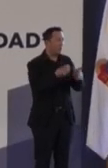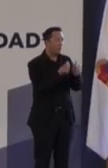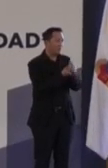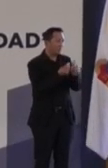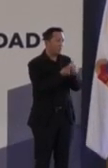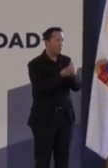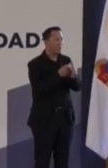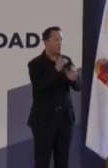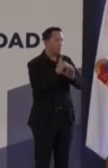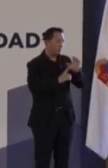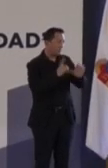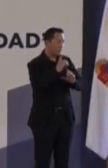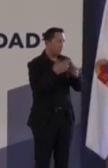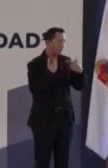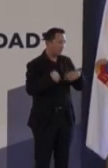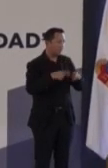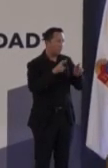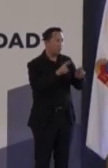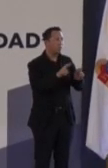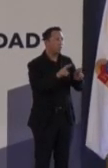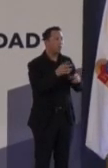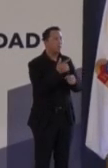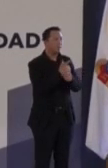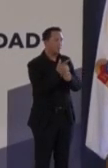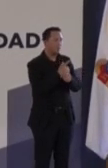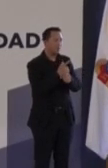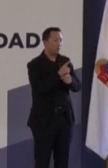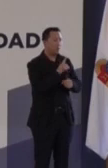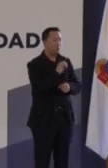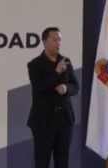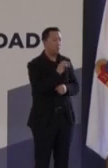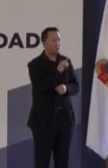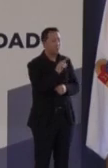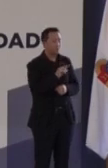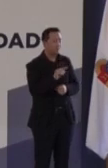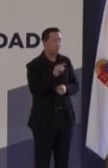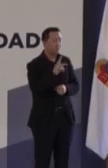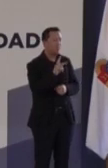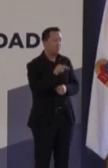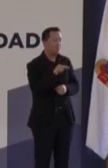de la COJUDEC, en representación del licenciado Jesús Antonio López Pinzón,